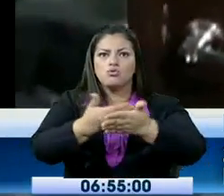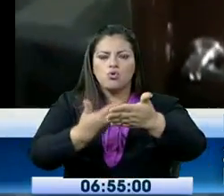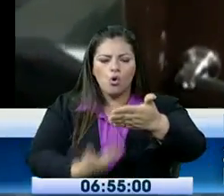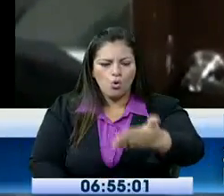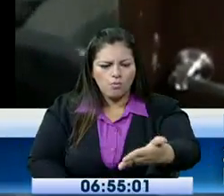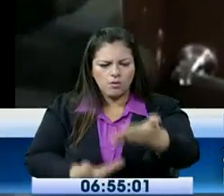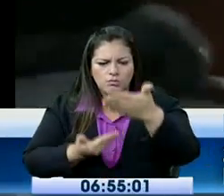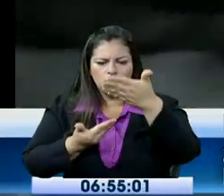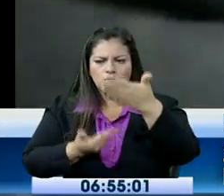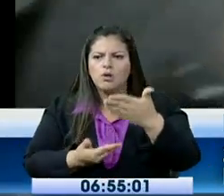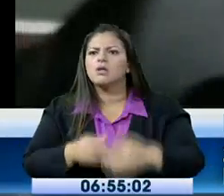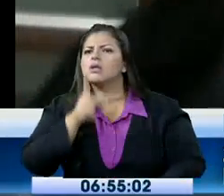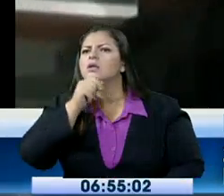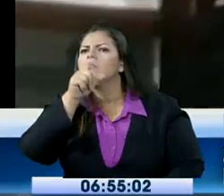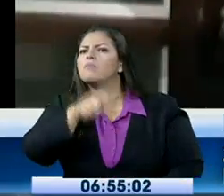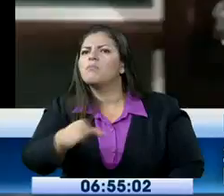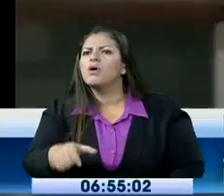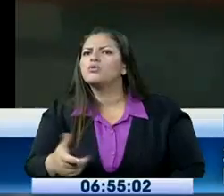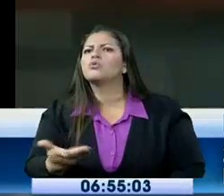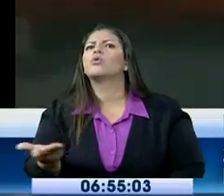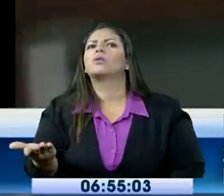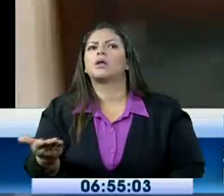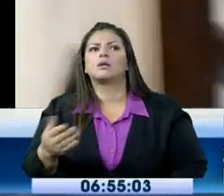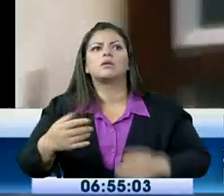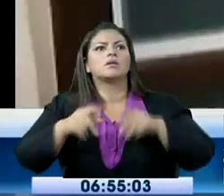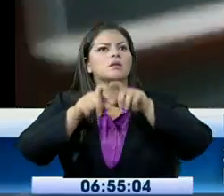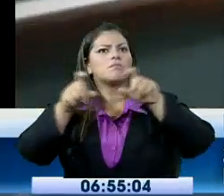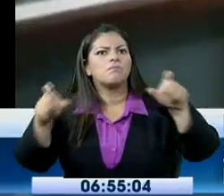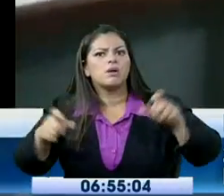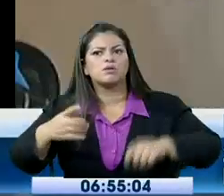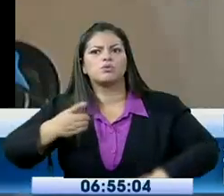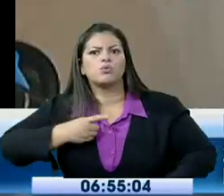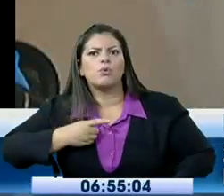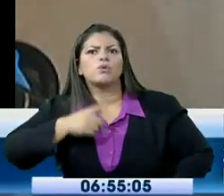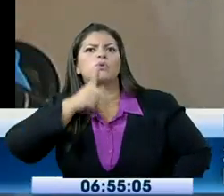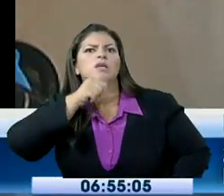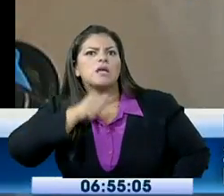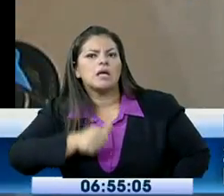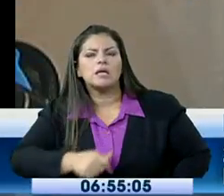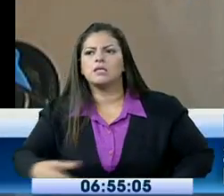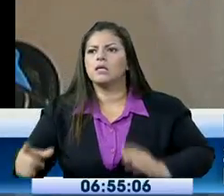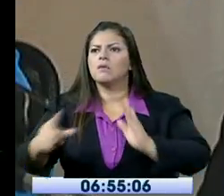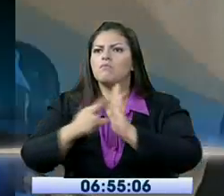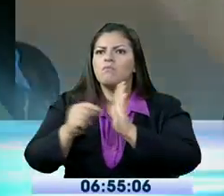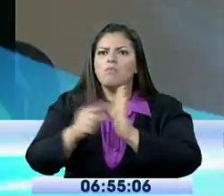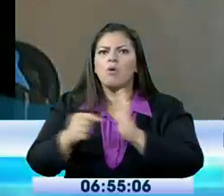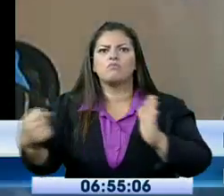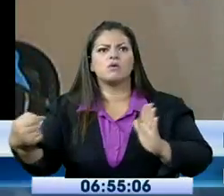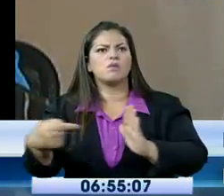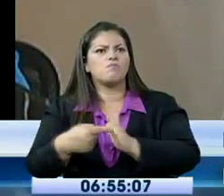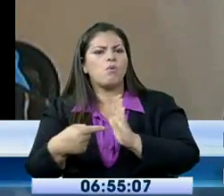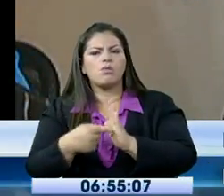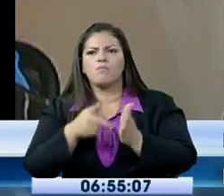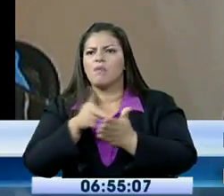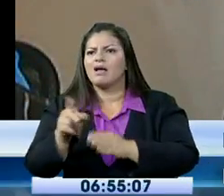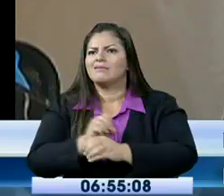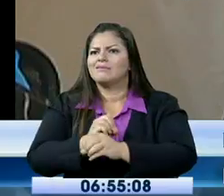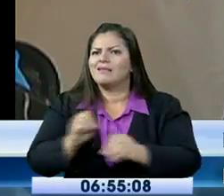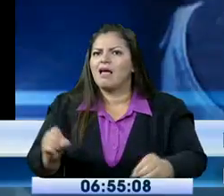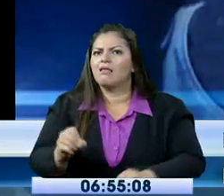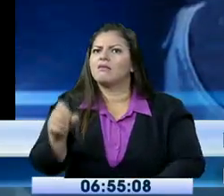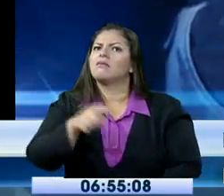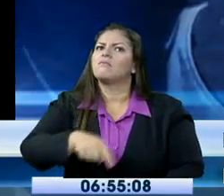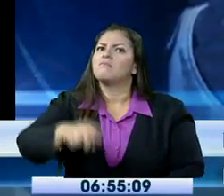los actores y cómplices de este abuso de la norma para tratar de defraudar al fisco y no pagar los